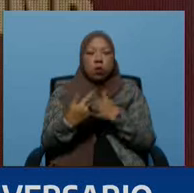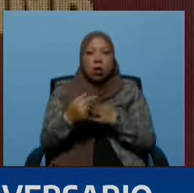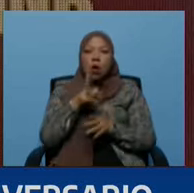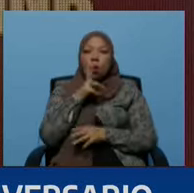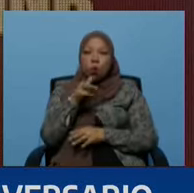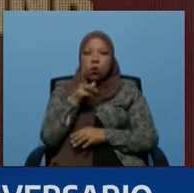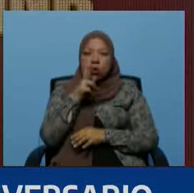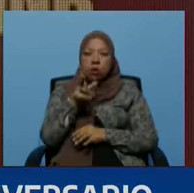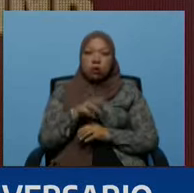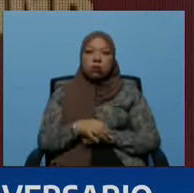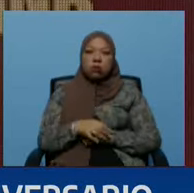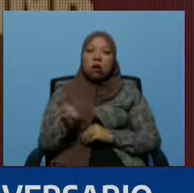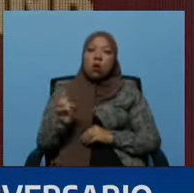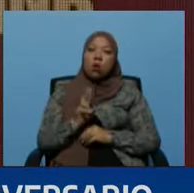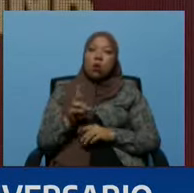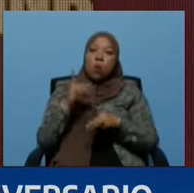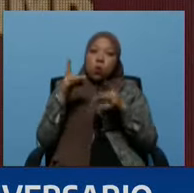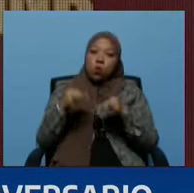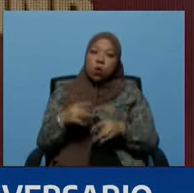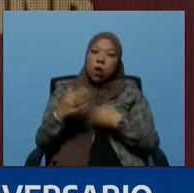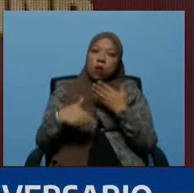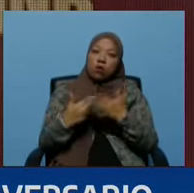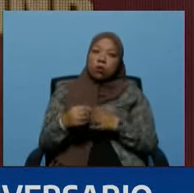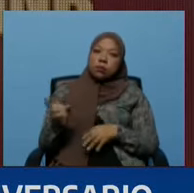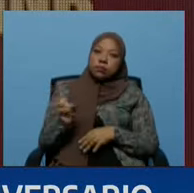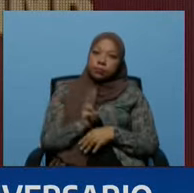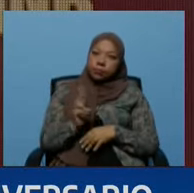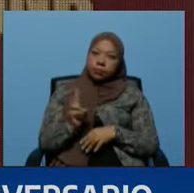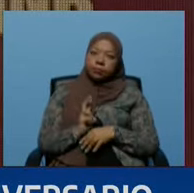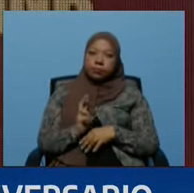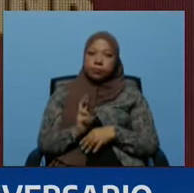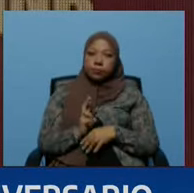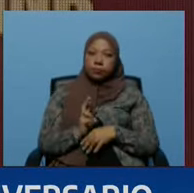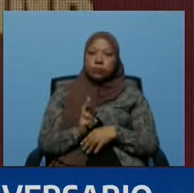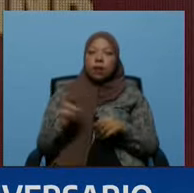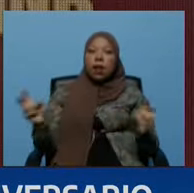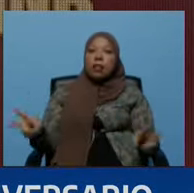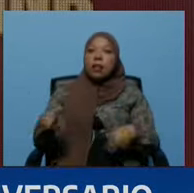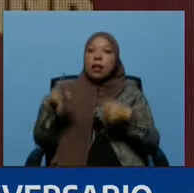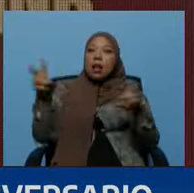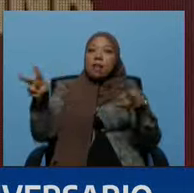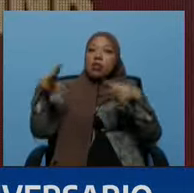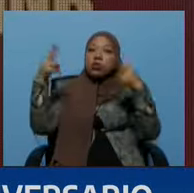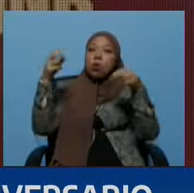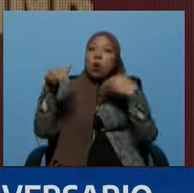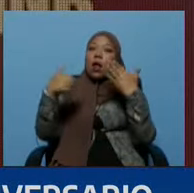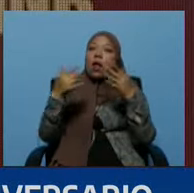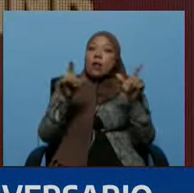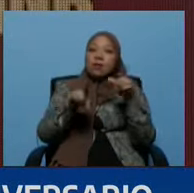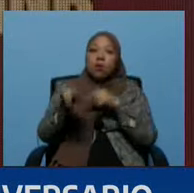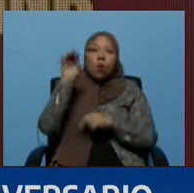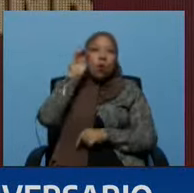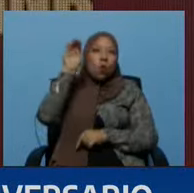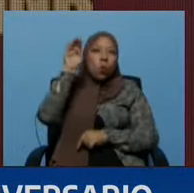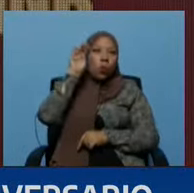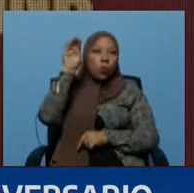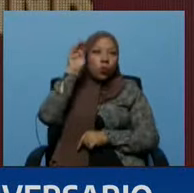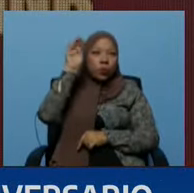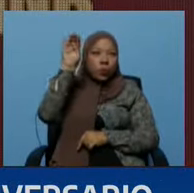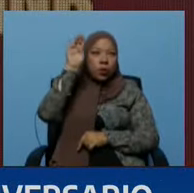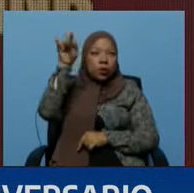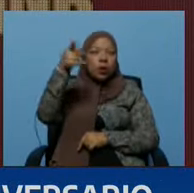criminal. Y debemos consolidar el camino de la victoria que ya se ve en el